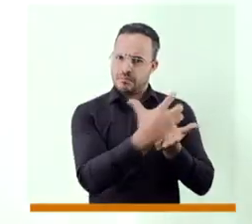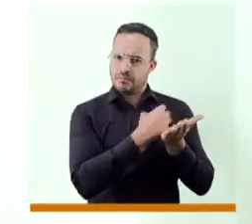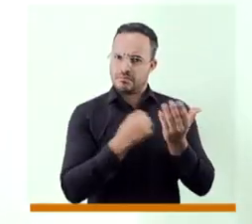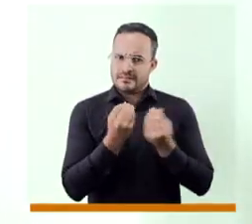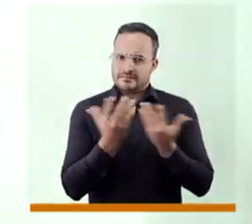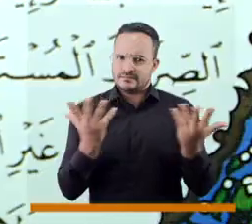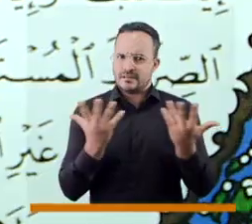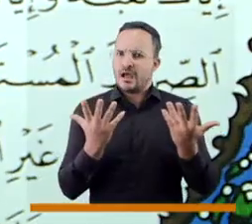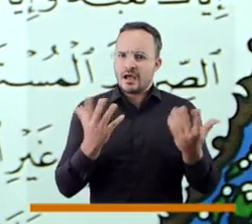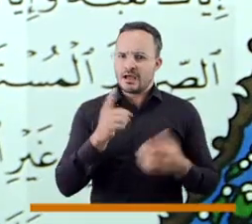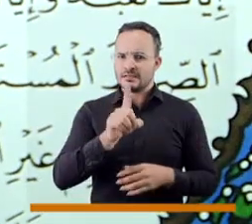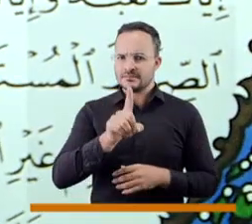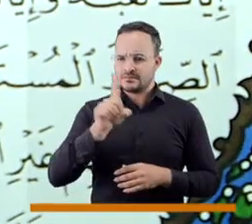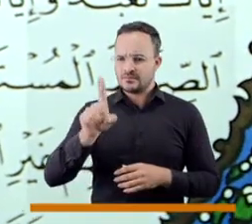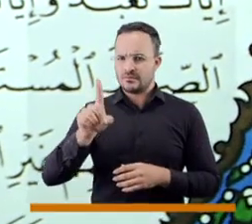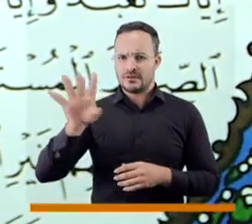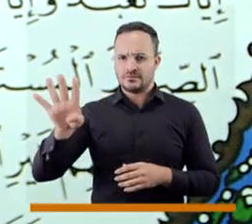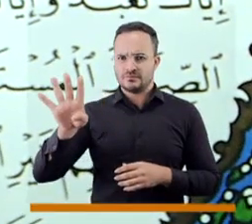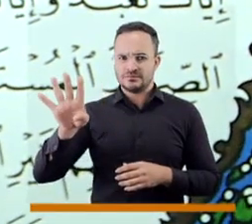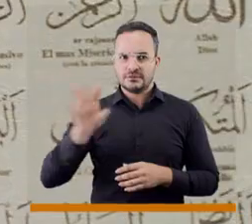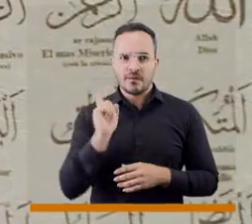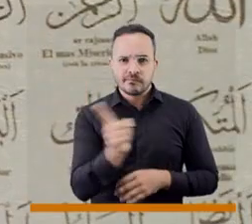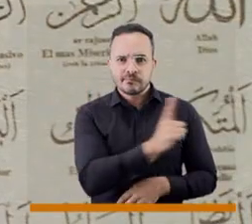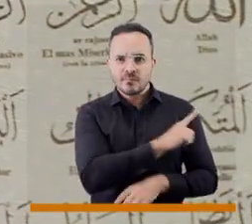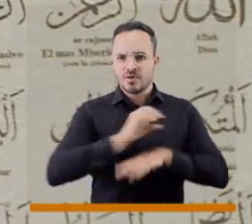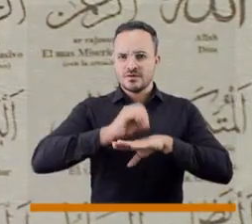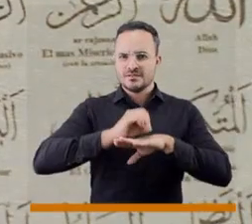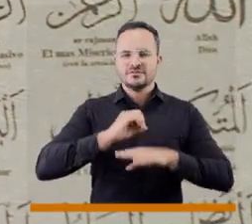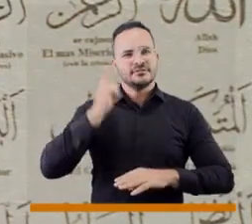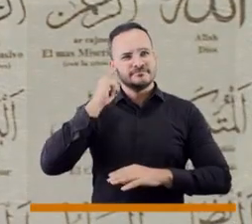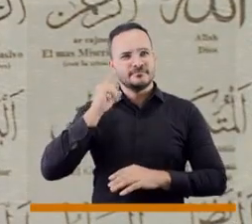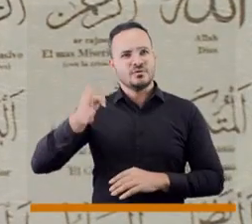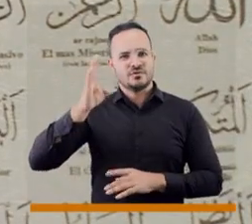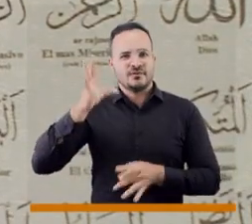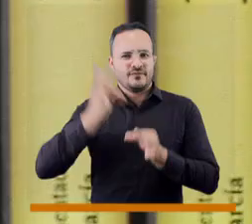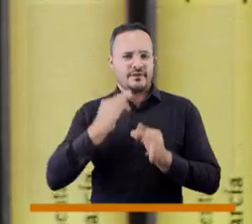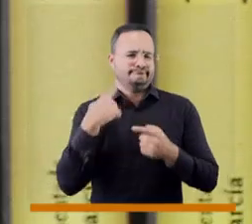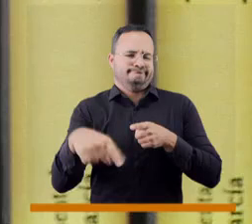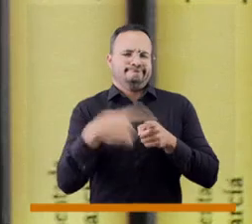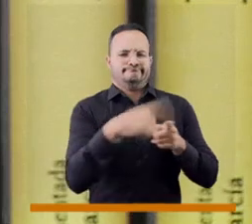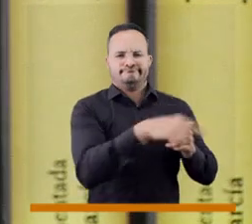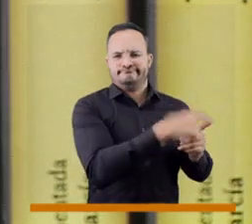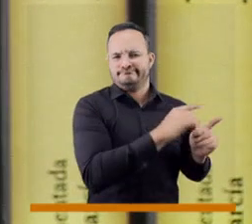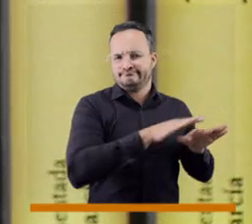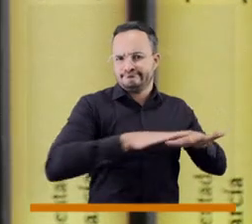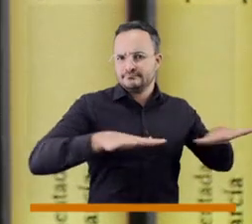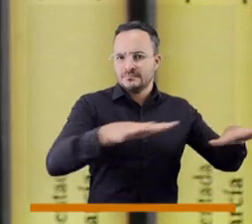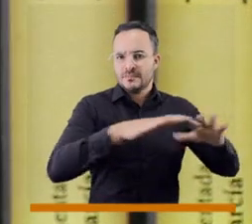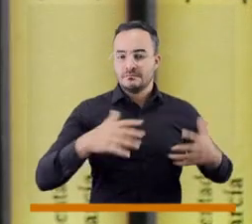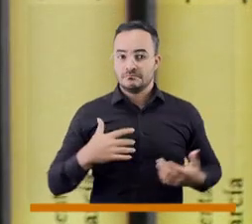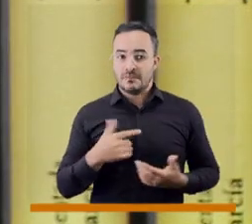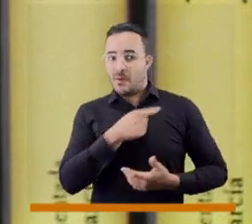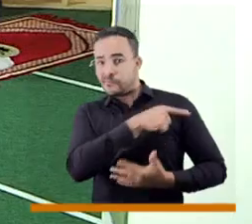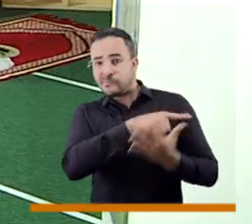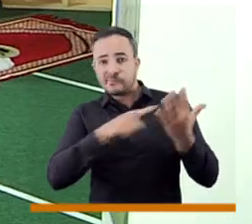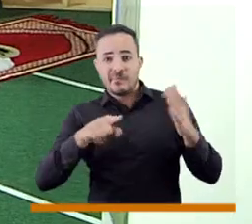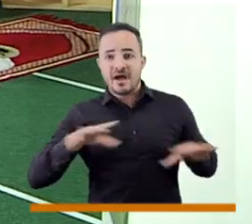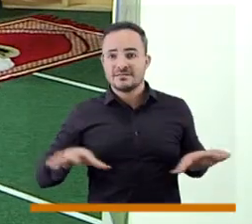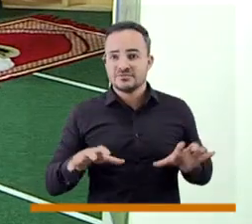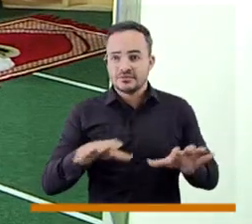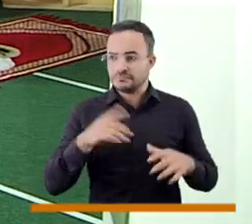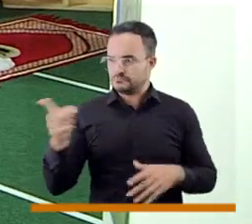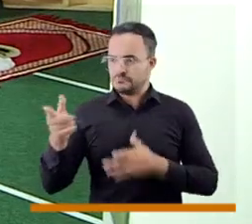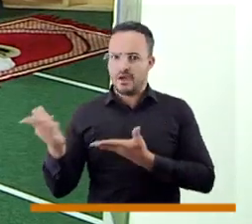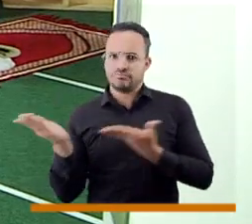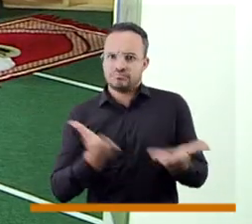identificado 114 organizaciones basadas en la fe en Medellín, las cuales están siendo fortalecidas con una gran cantidad de